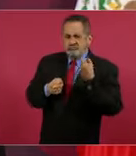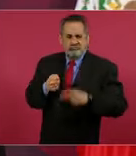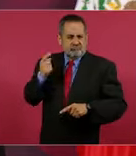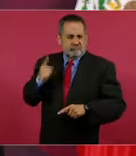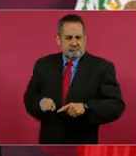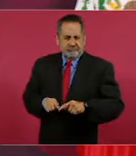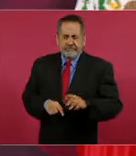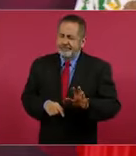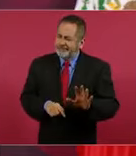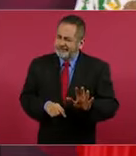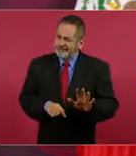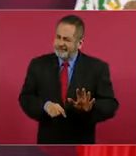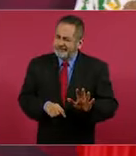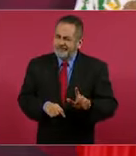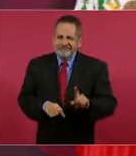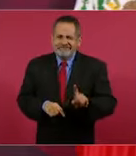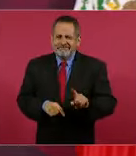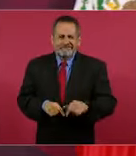Y quieren